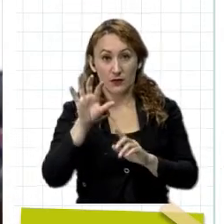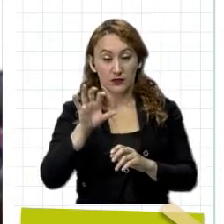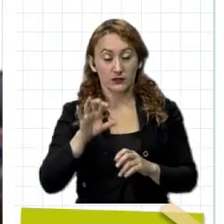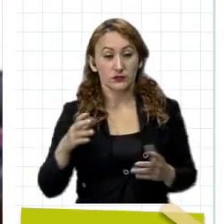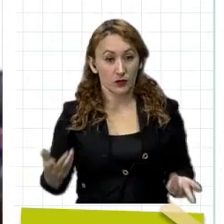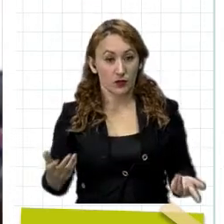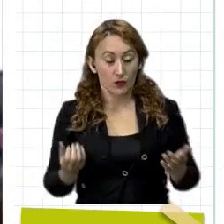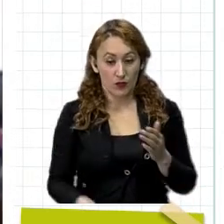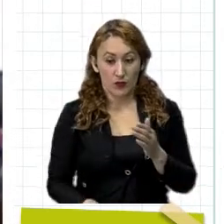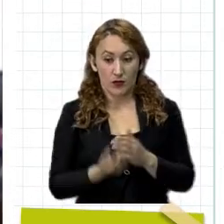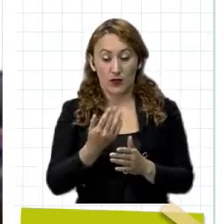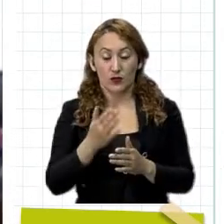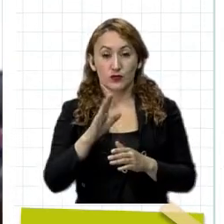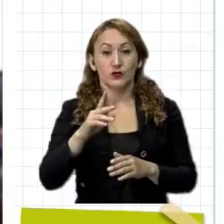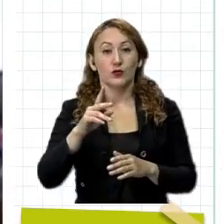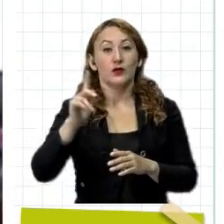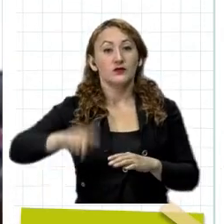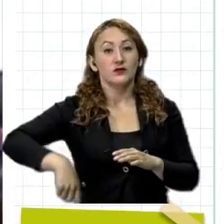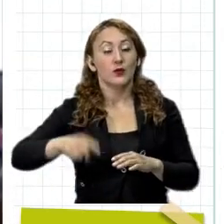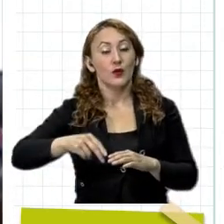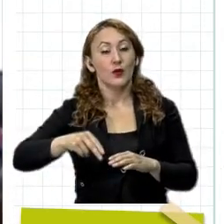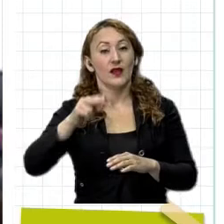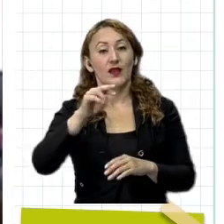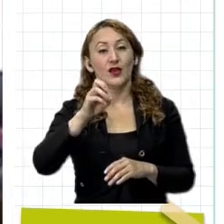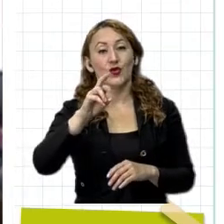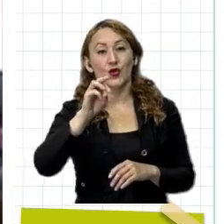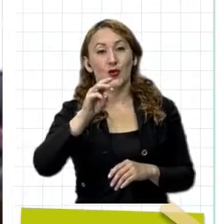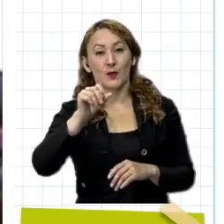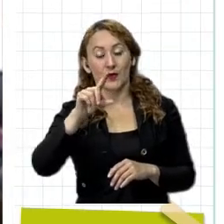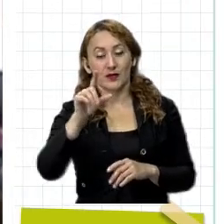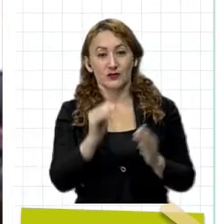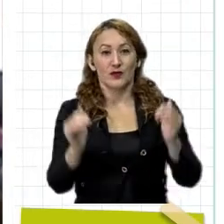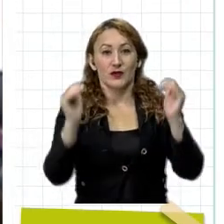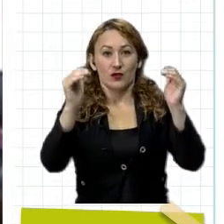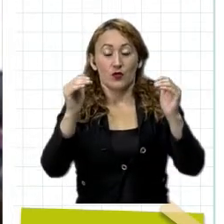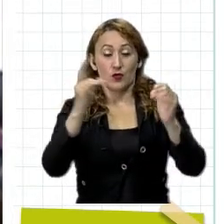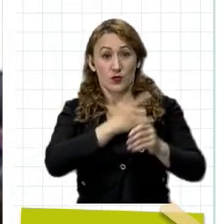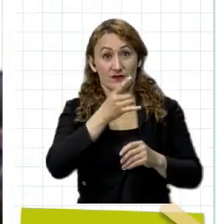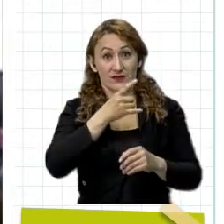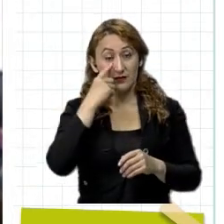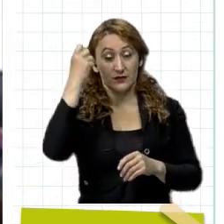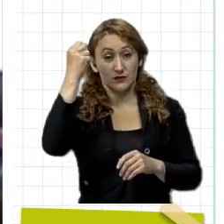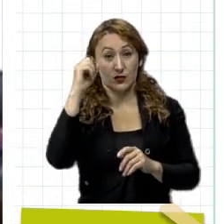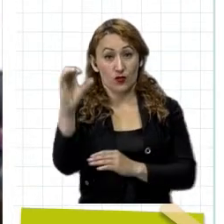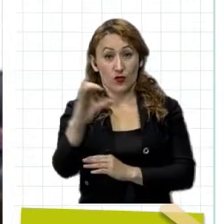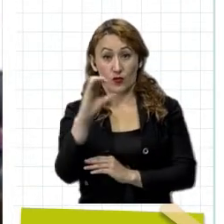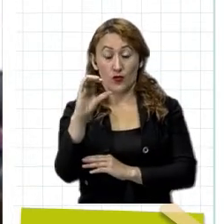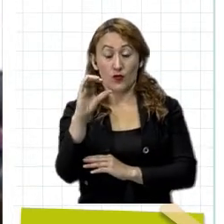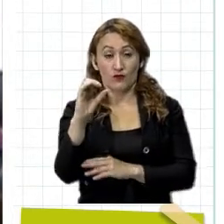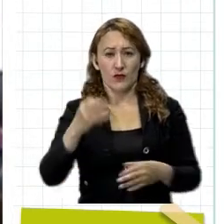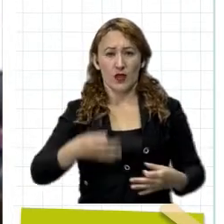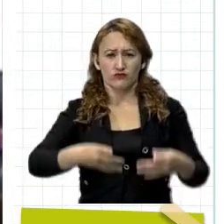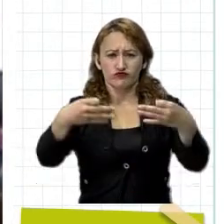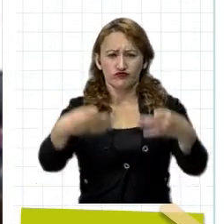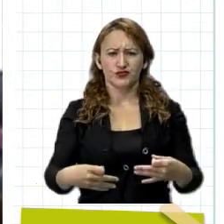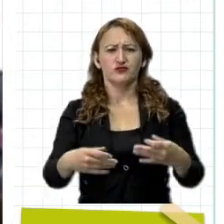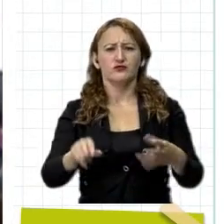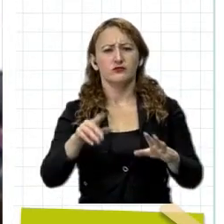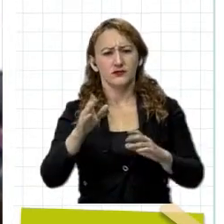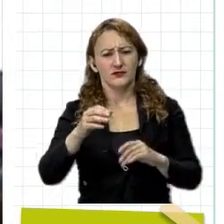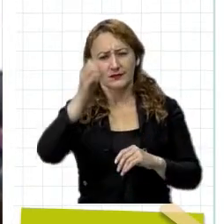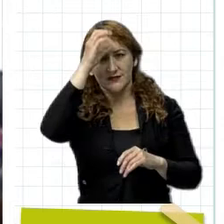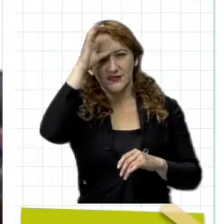se creó la Escuela Normal Superior, se reconstituyó la Universidad Nacional de Colombia, se consolidaron los saberes